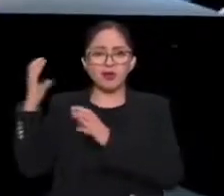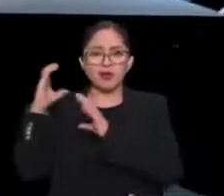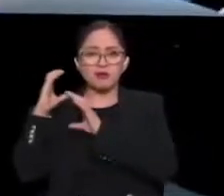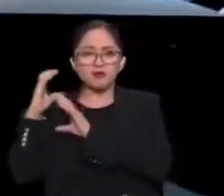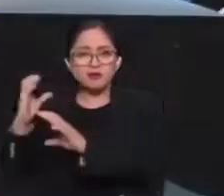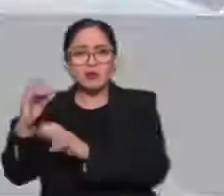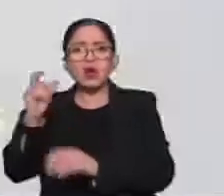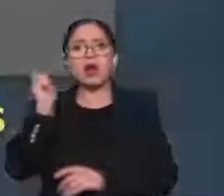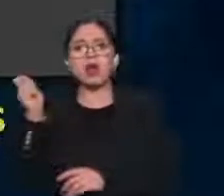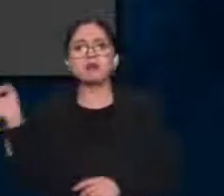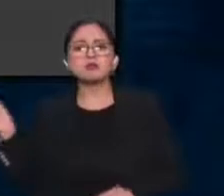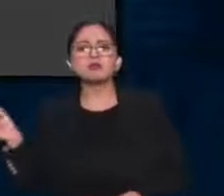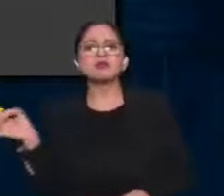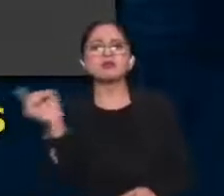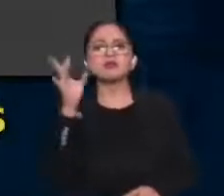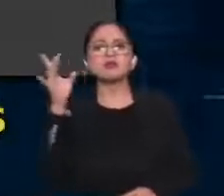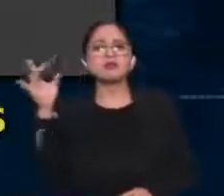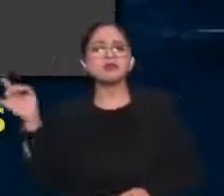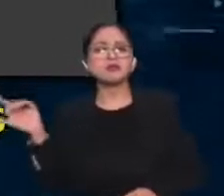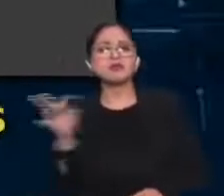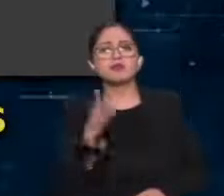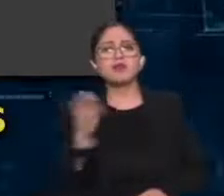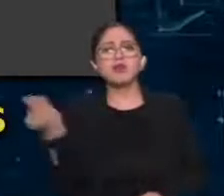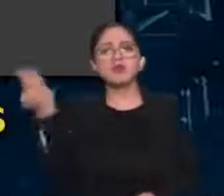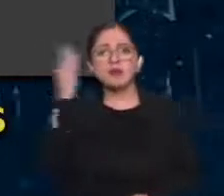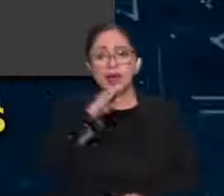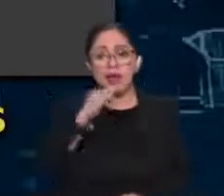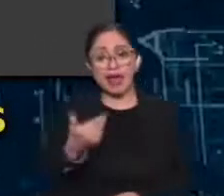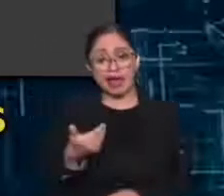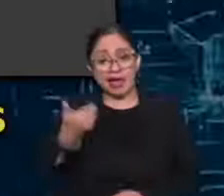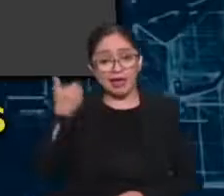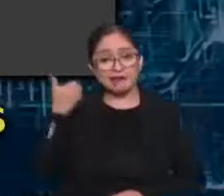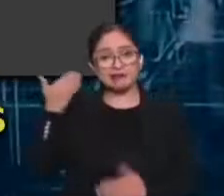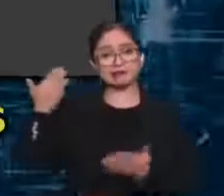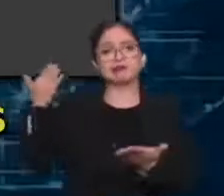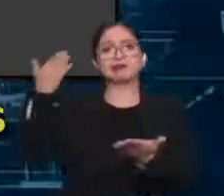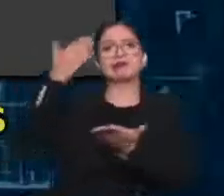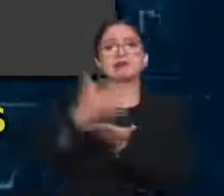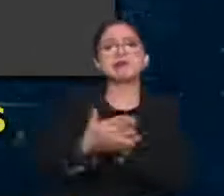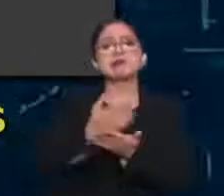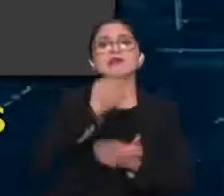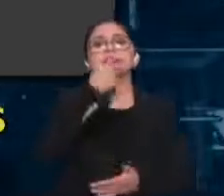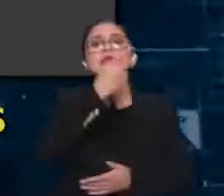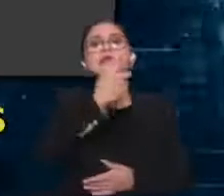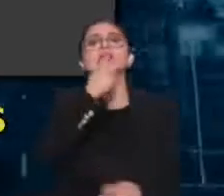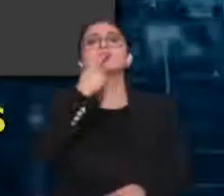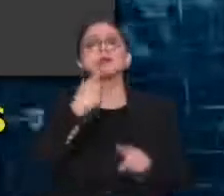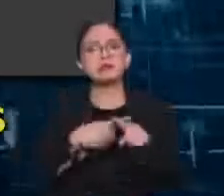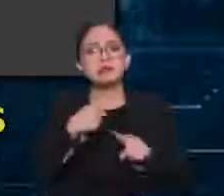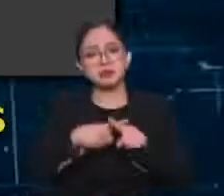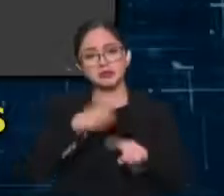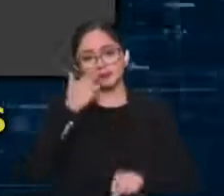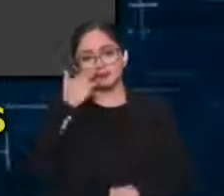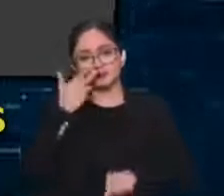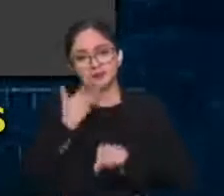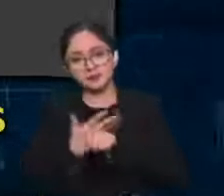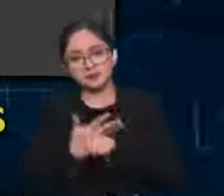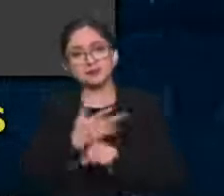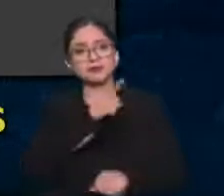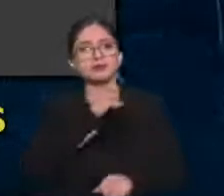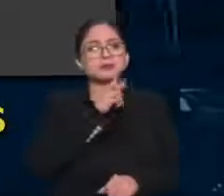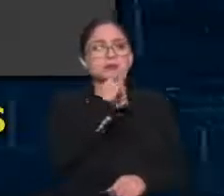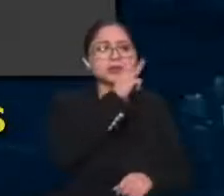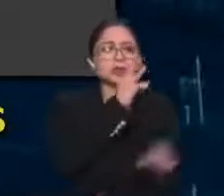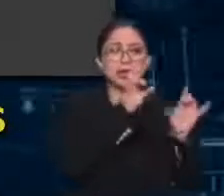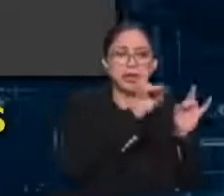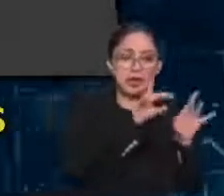estaban los bots desinformando. Antes de que llegaran los servicios de emergencia, ya estaban atribuyendo la responsabilidad del accidente a Miguel Ángel Mancera o a